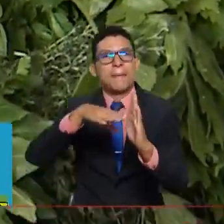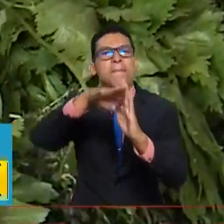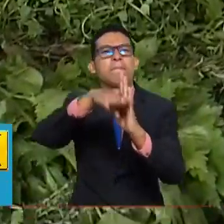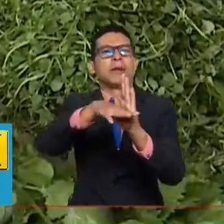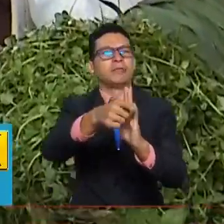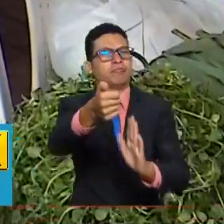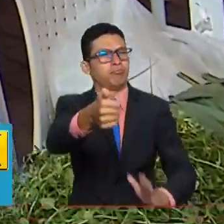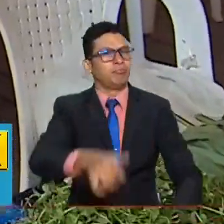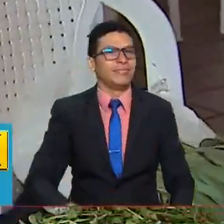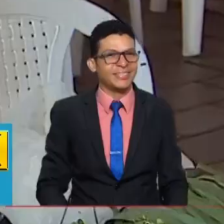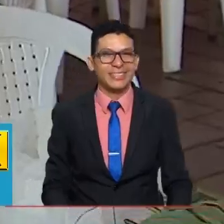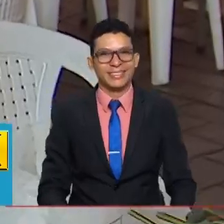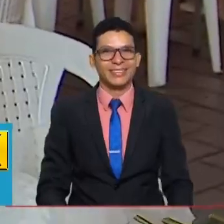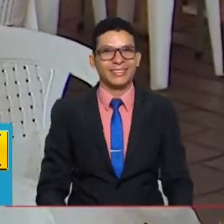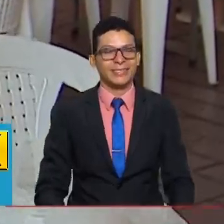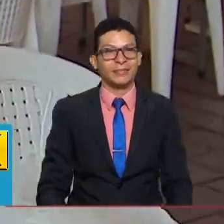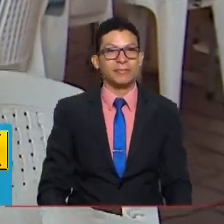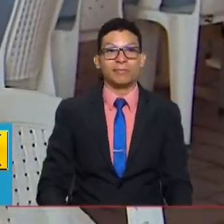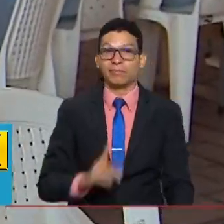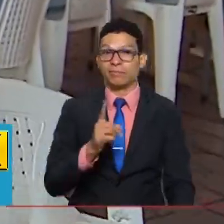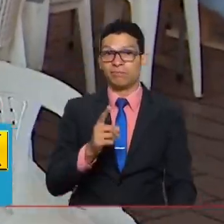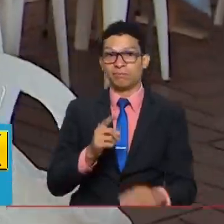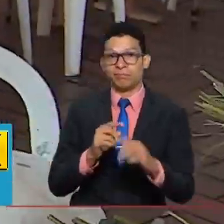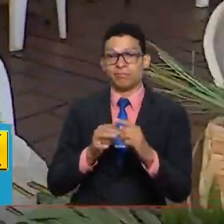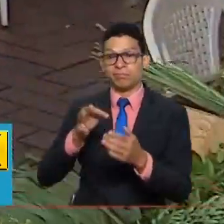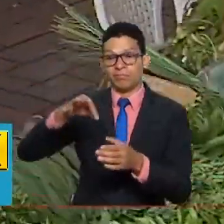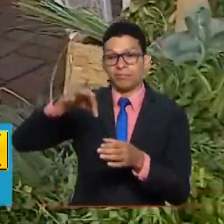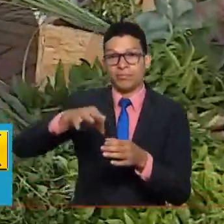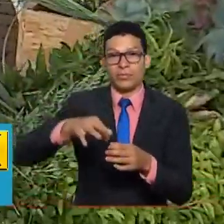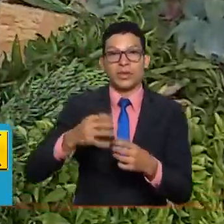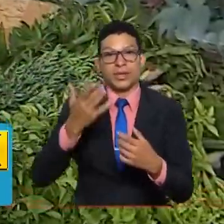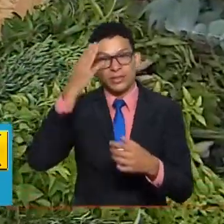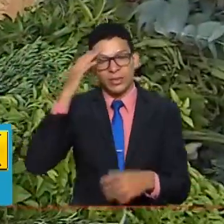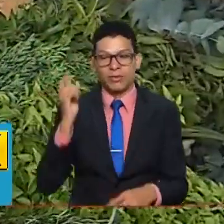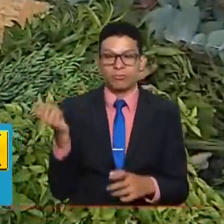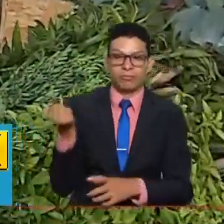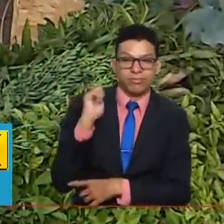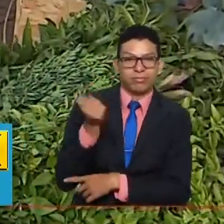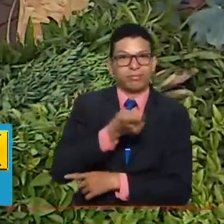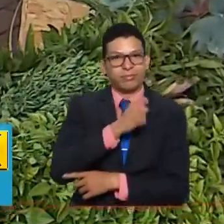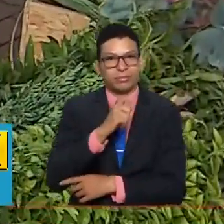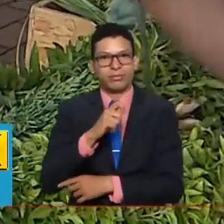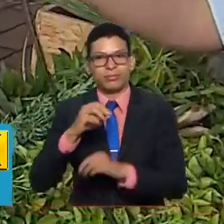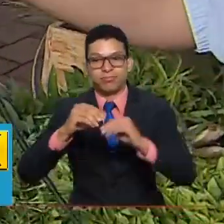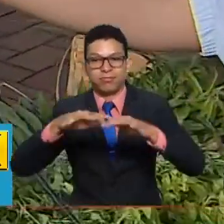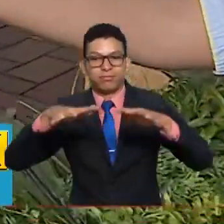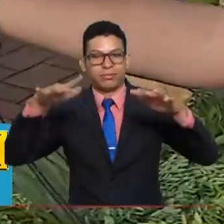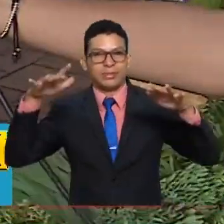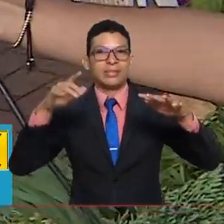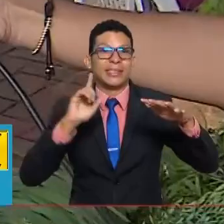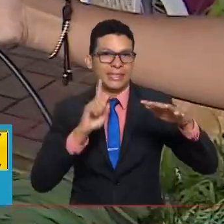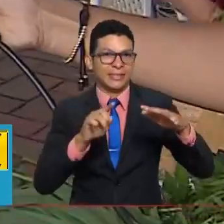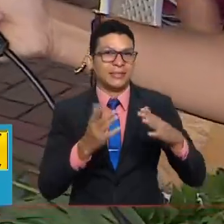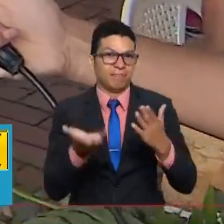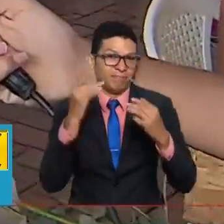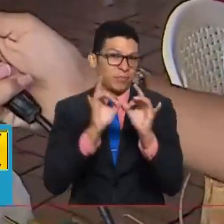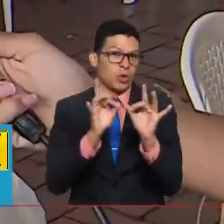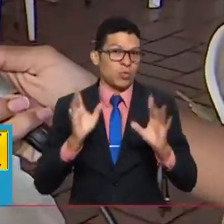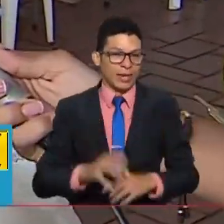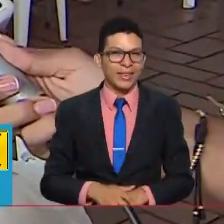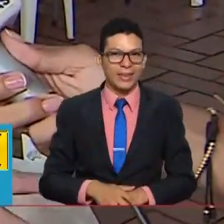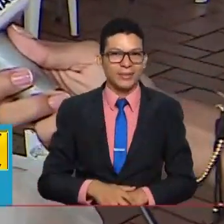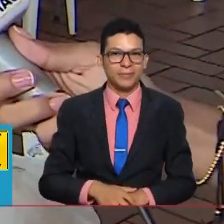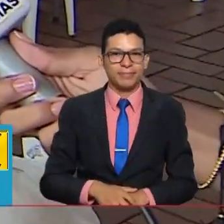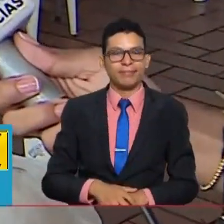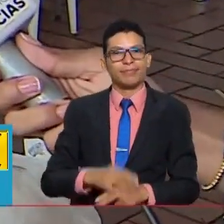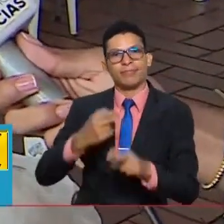precios. A propósito, que estas plantas nos pueden servir para los baños de fin de año, ¿no? El sahumerio y todas estas cosas. Sí, claro, tenemos el